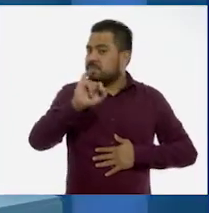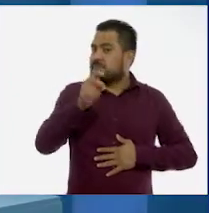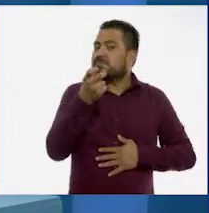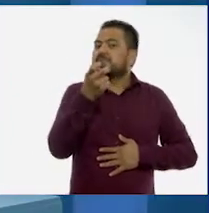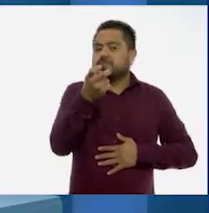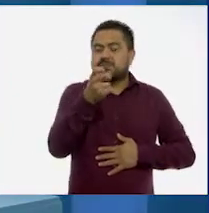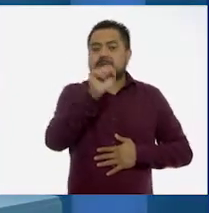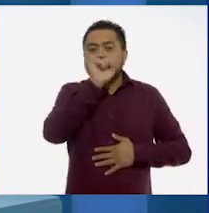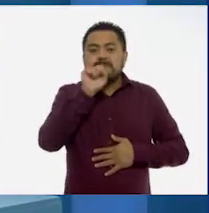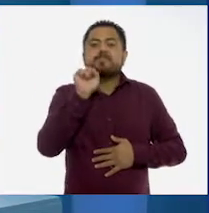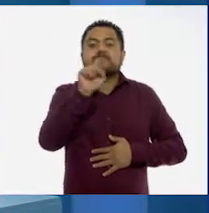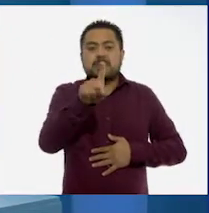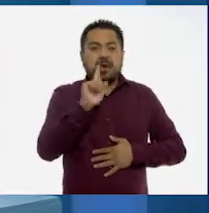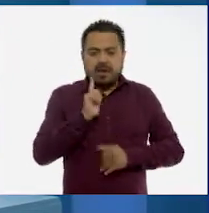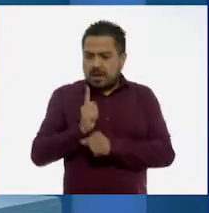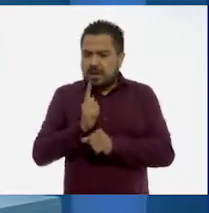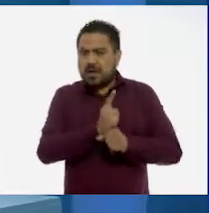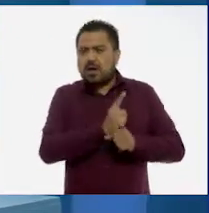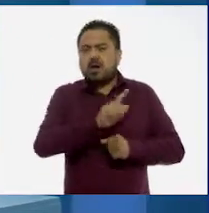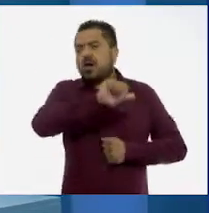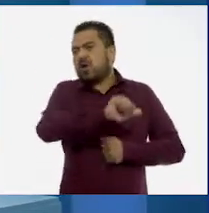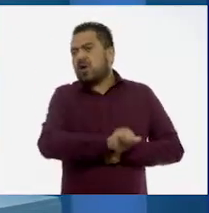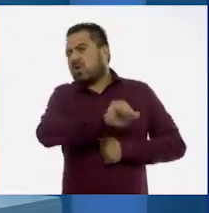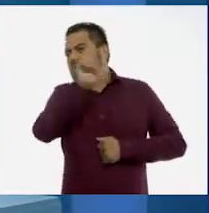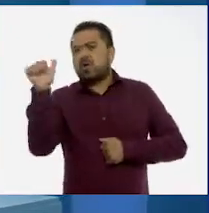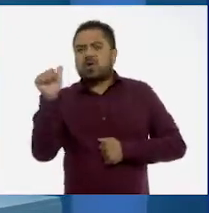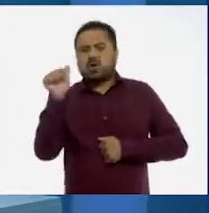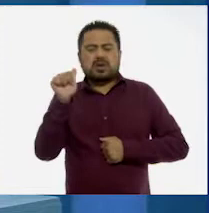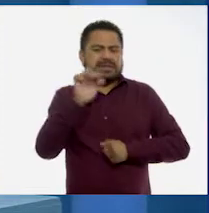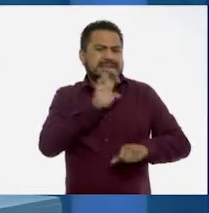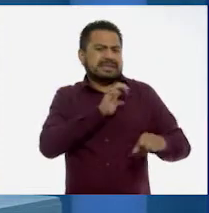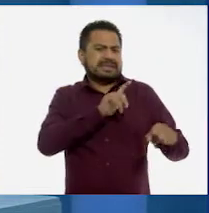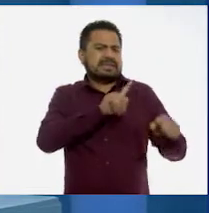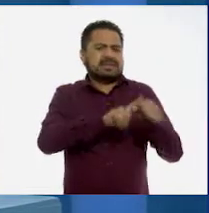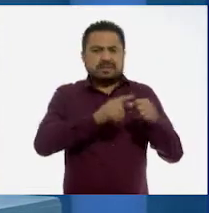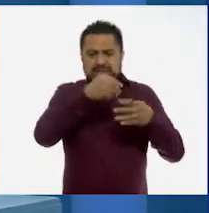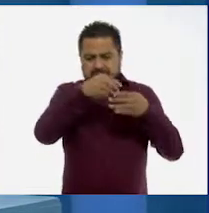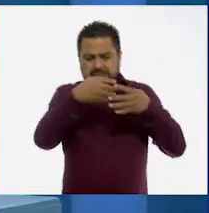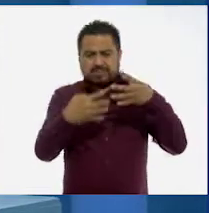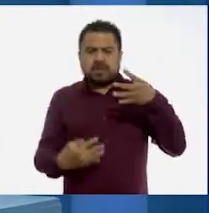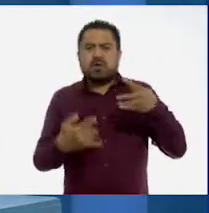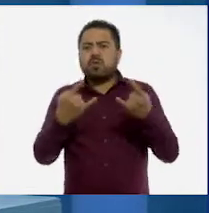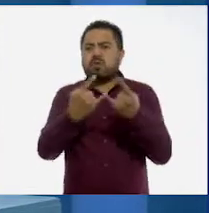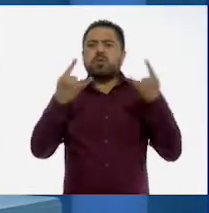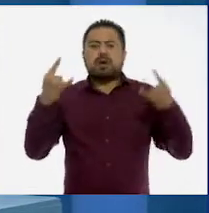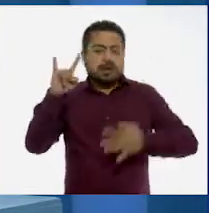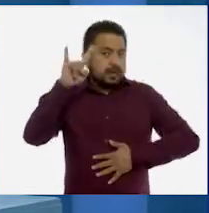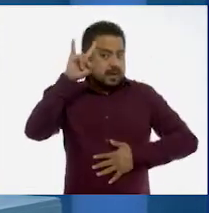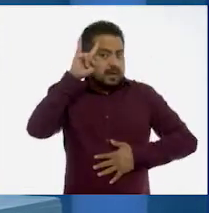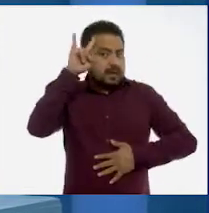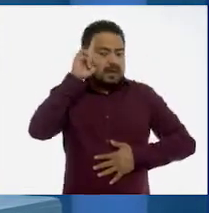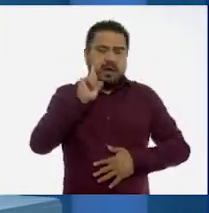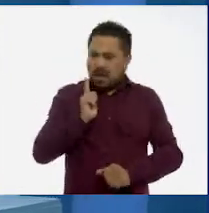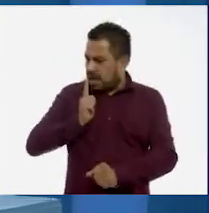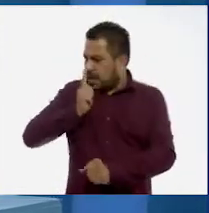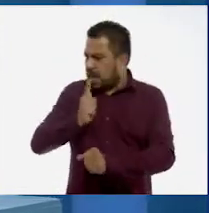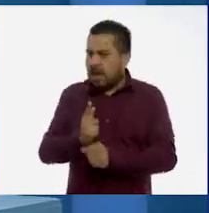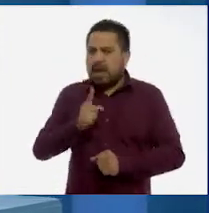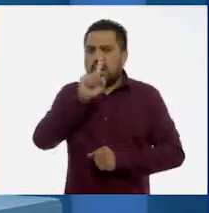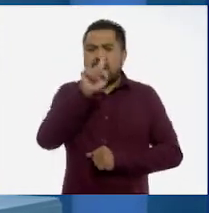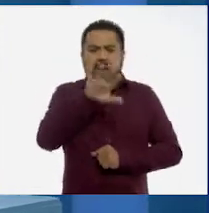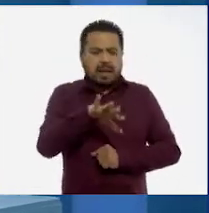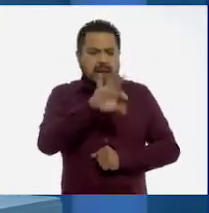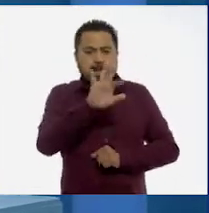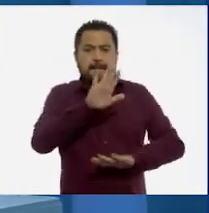Y también estuvimos viendo otra de las particularidades o características del cuento de terror y vimos que una de las